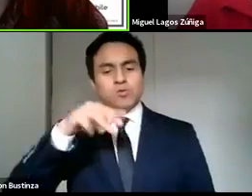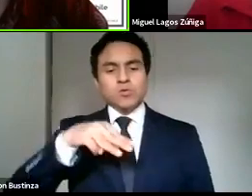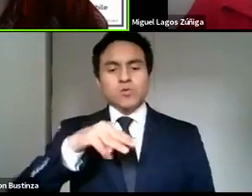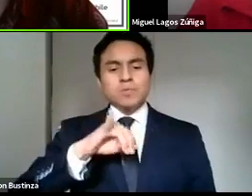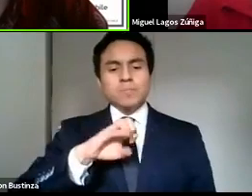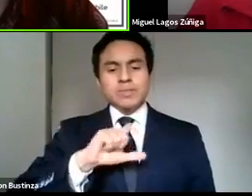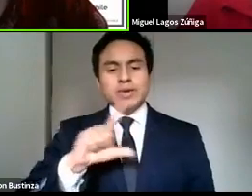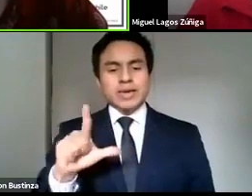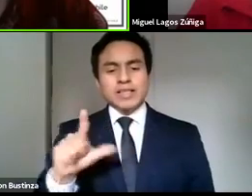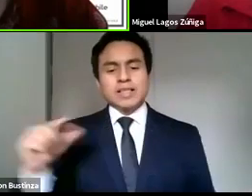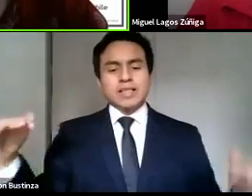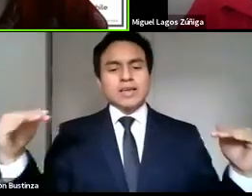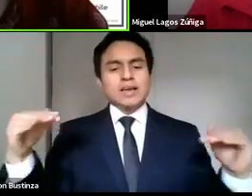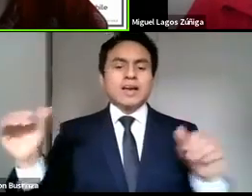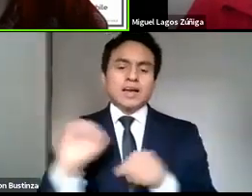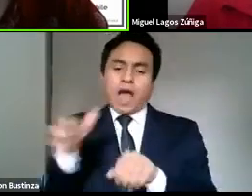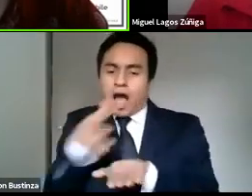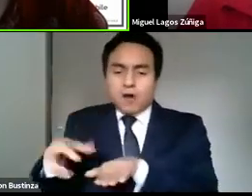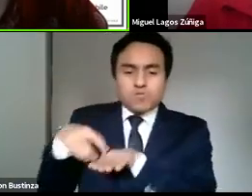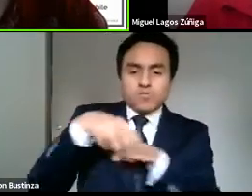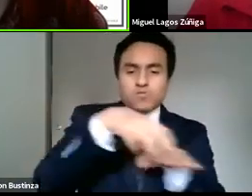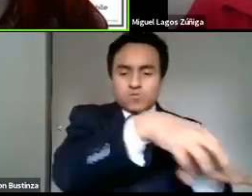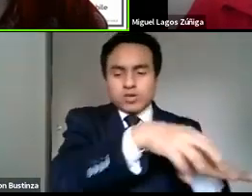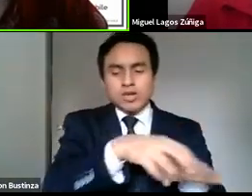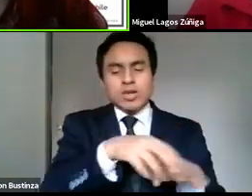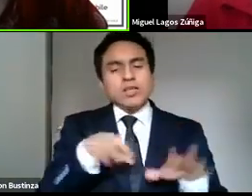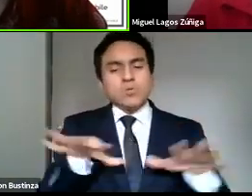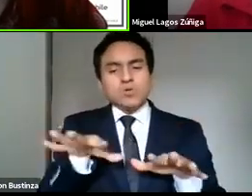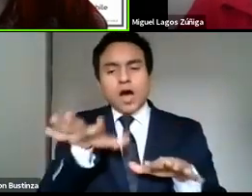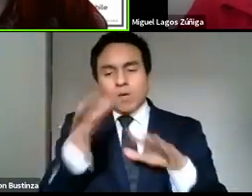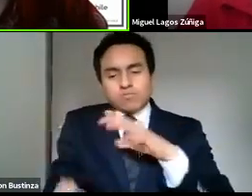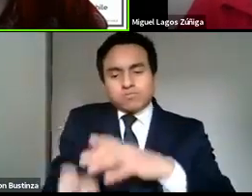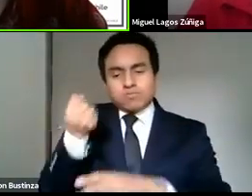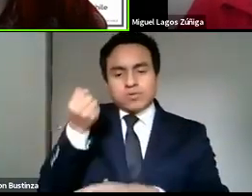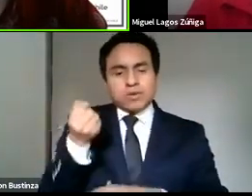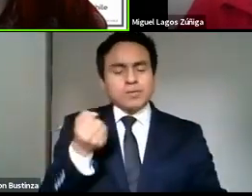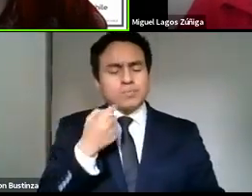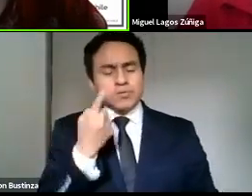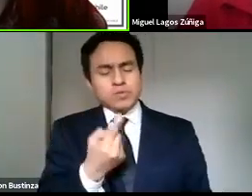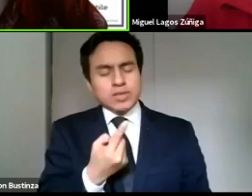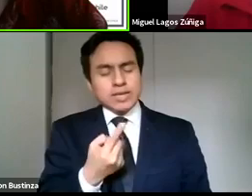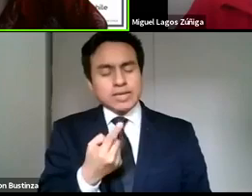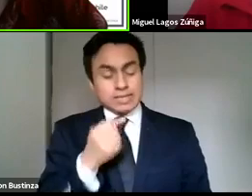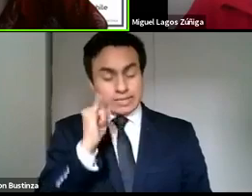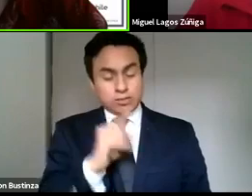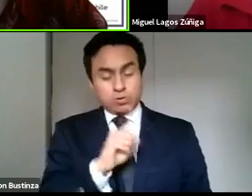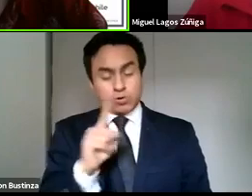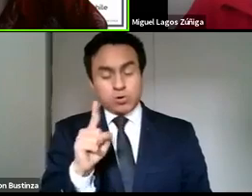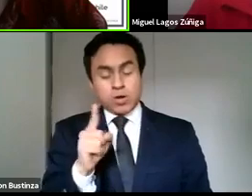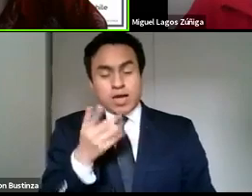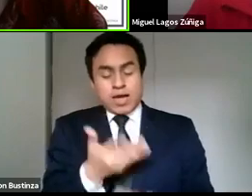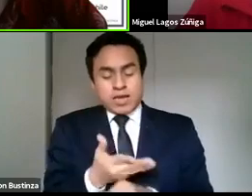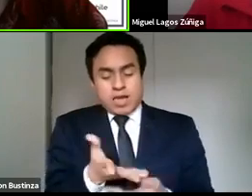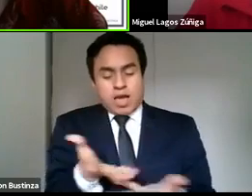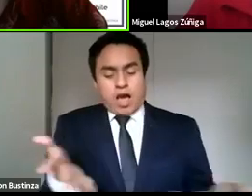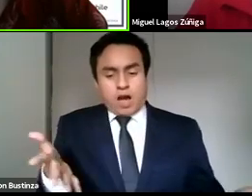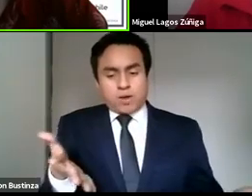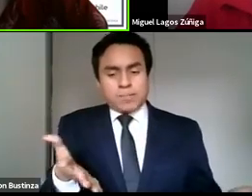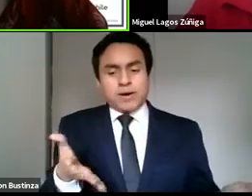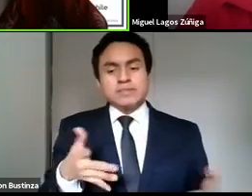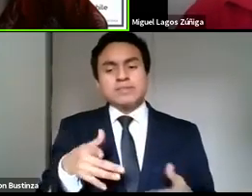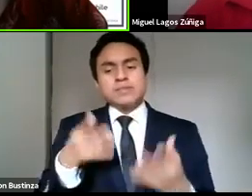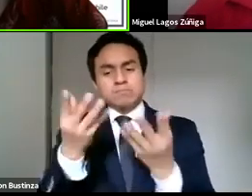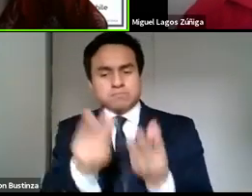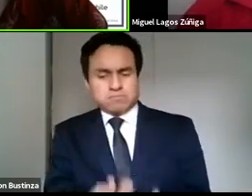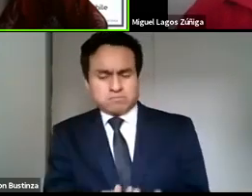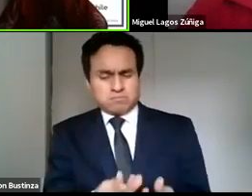de carretera hídrica y los usos, extracciones de agua, ¿tiene sentido pensar en aumentar la oferta hídrica en zonas de escasez,